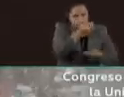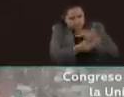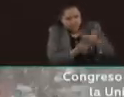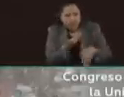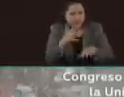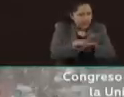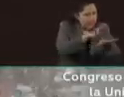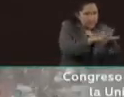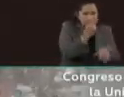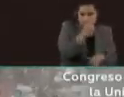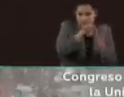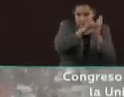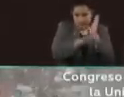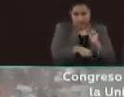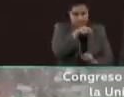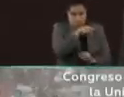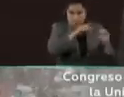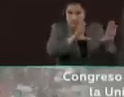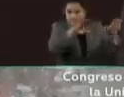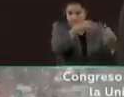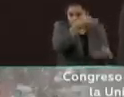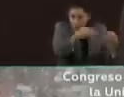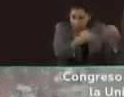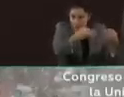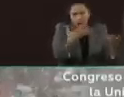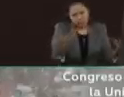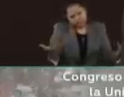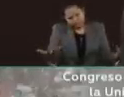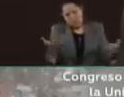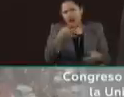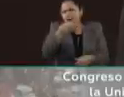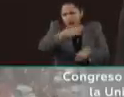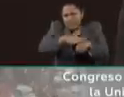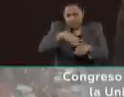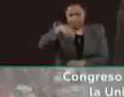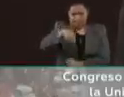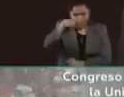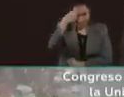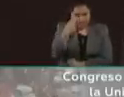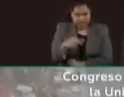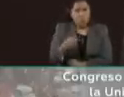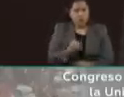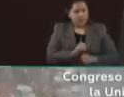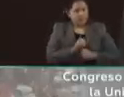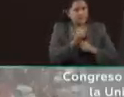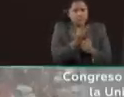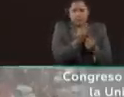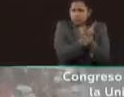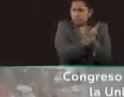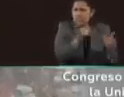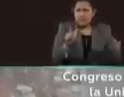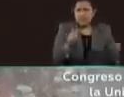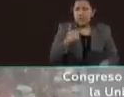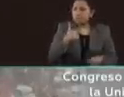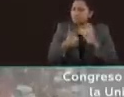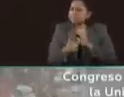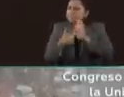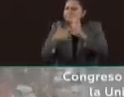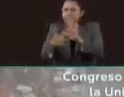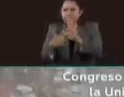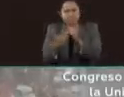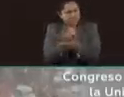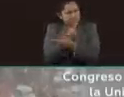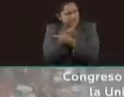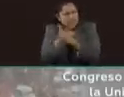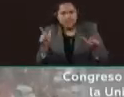que en México existe libertad de expresión y de manifestación, de disenso. No